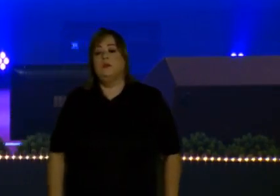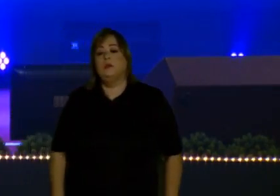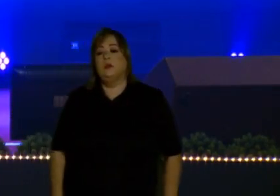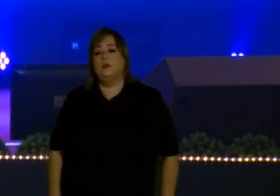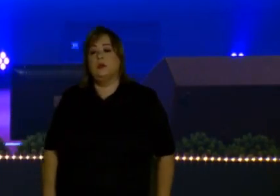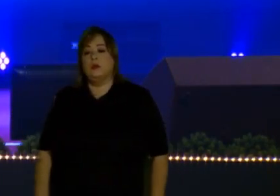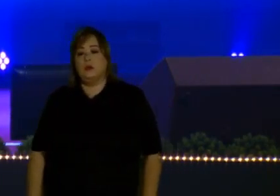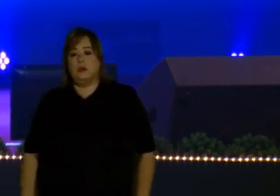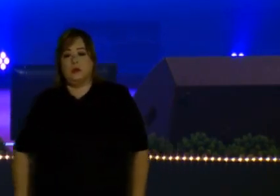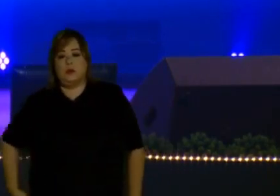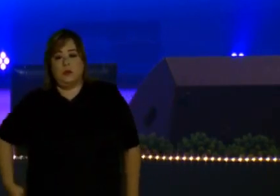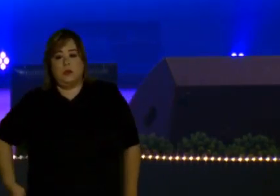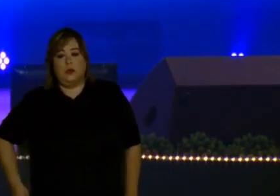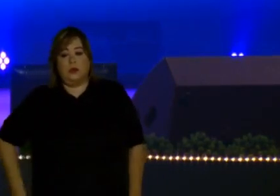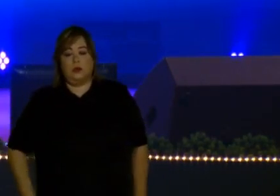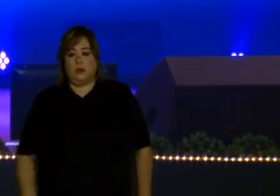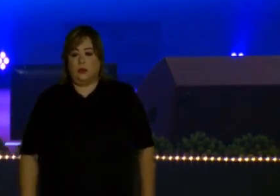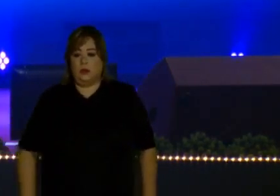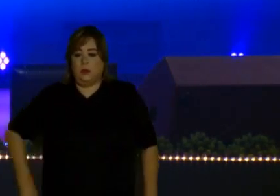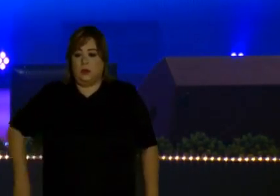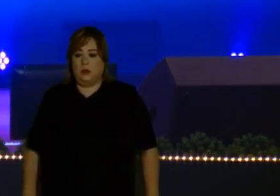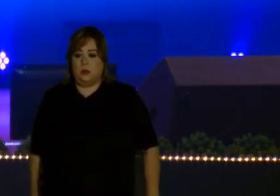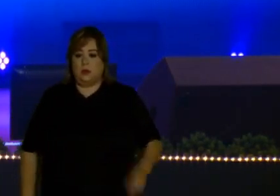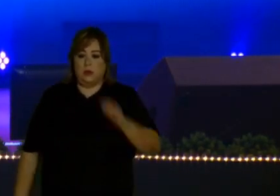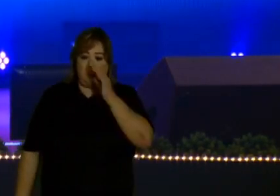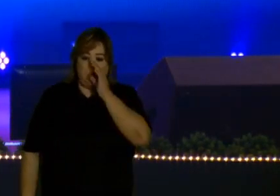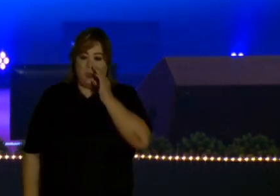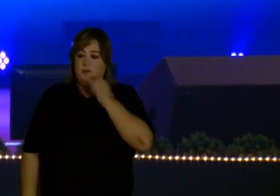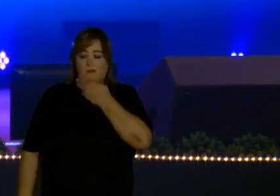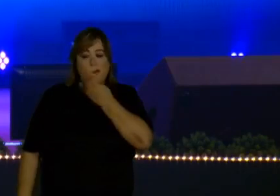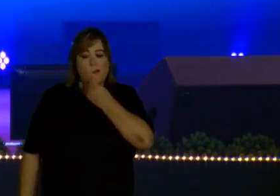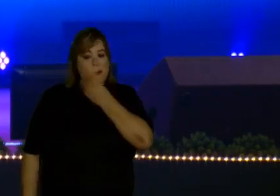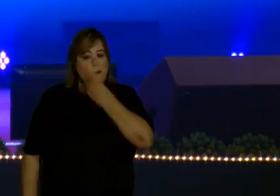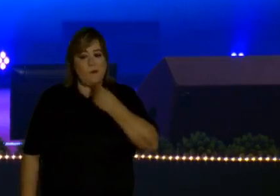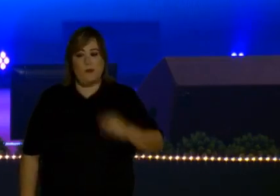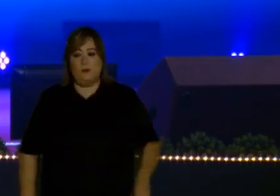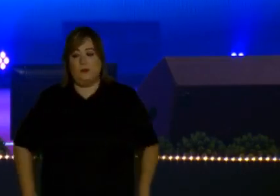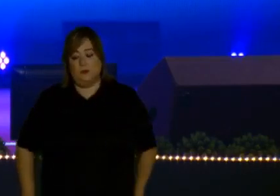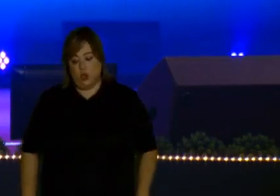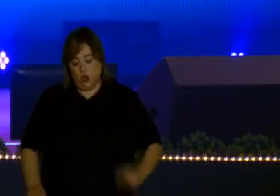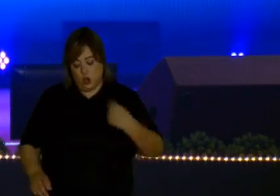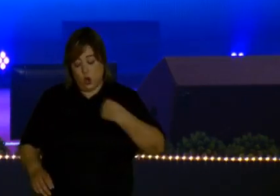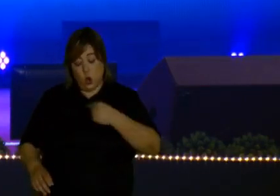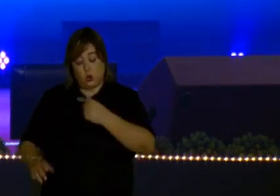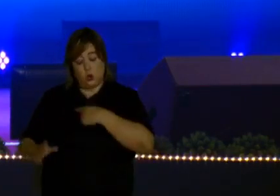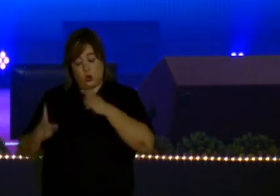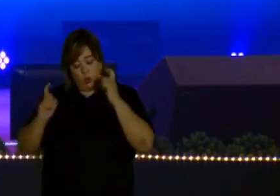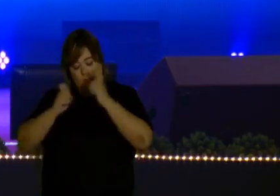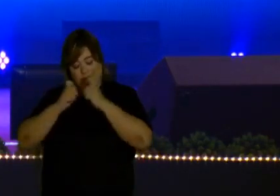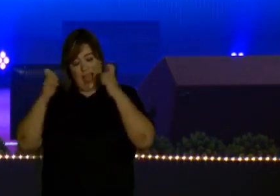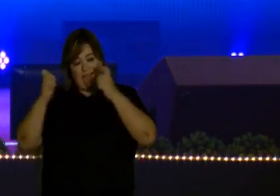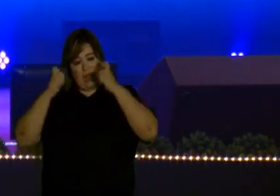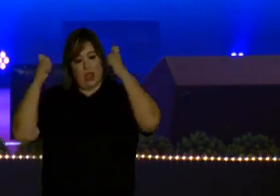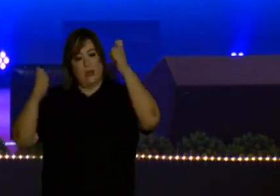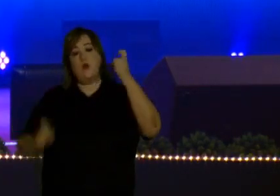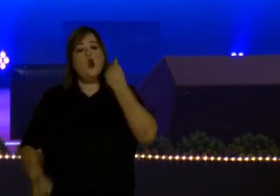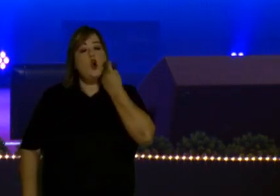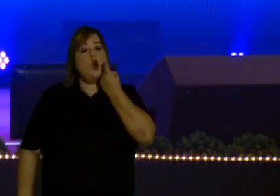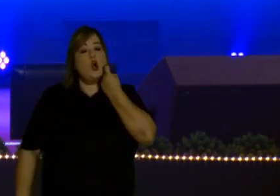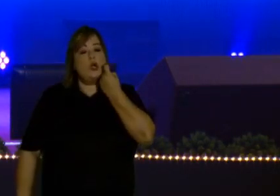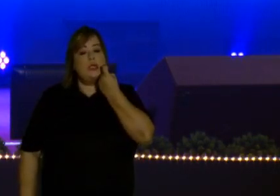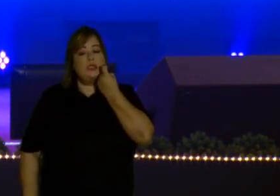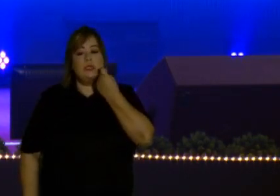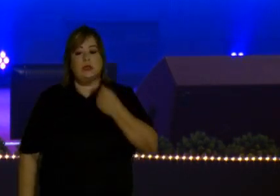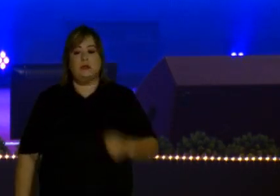Y los que cruzaron de allá para acá, pues también, porque eso lleva más de 20, así que, pero puede celebrar con nosotros los 20 años aquí. Y esta mañana estamos